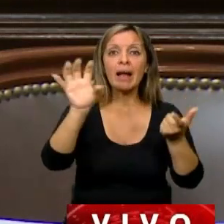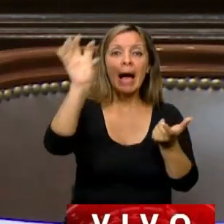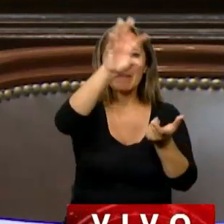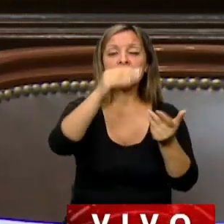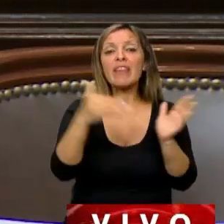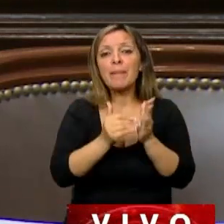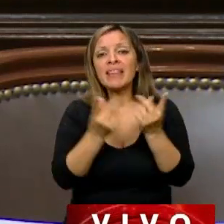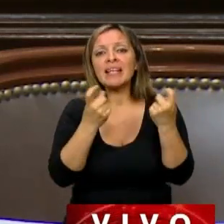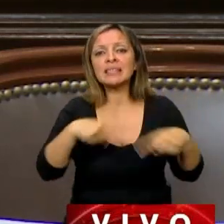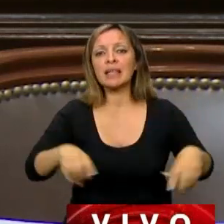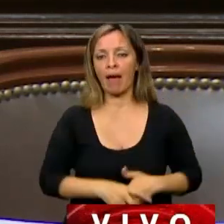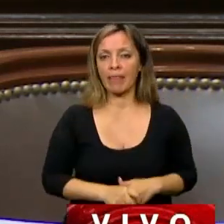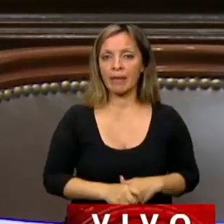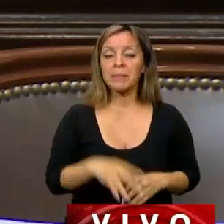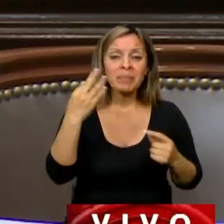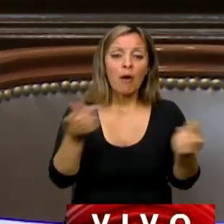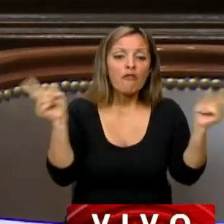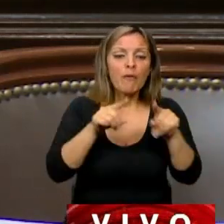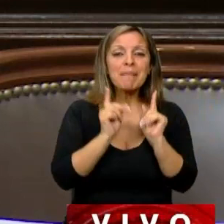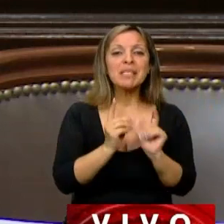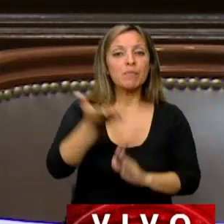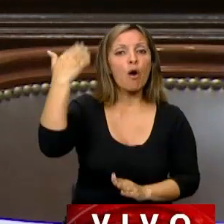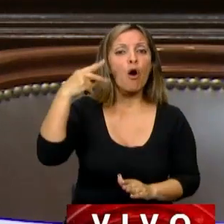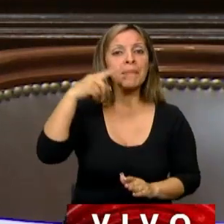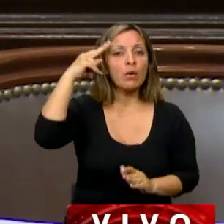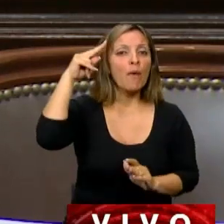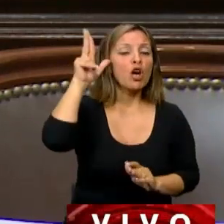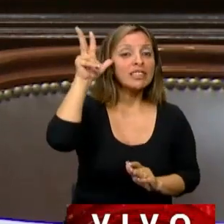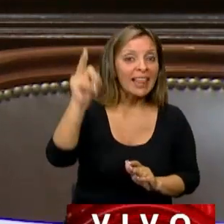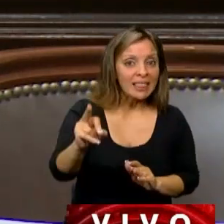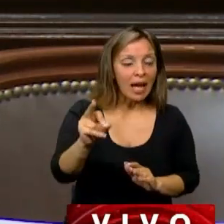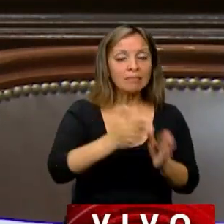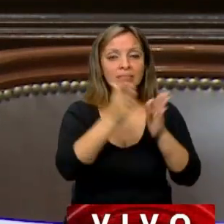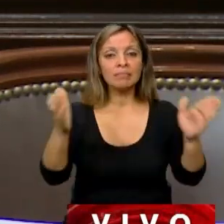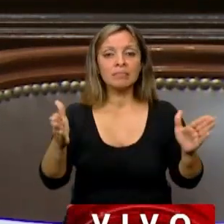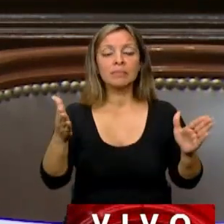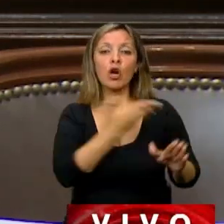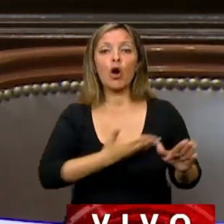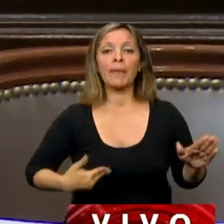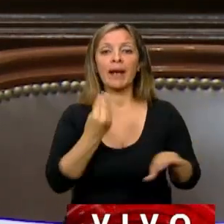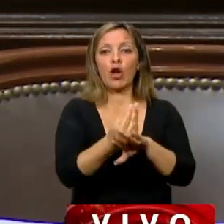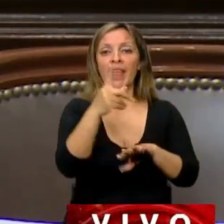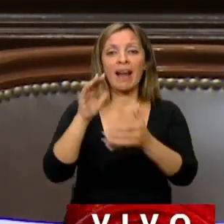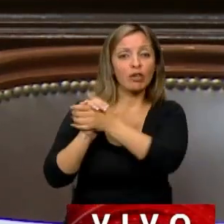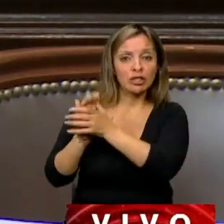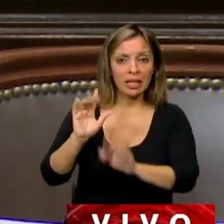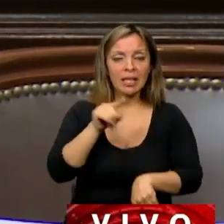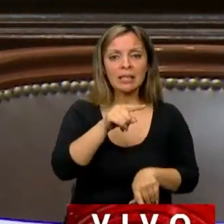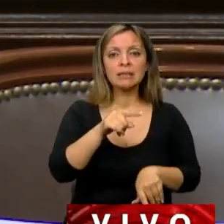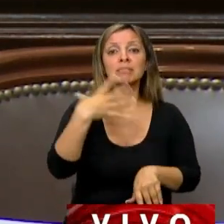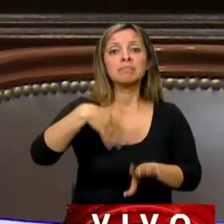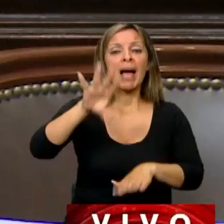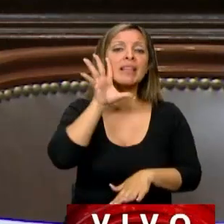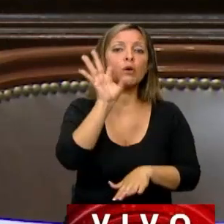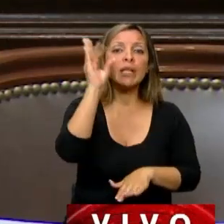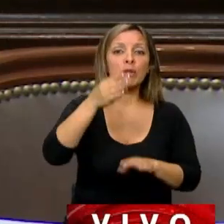corresponda. Que volvamos a lo que ha sido en la década del 80, durante el gobierno de Raúl Alfonsín, más del 50% de la masa coparticipable